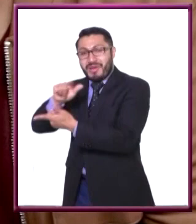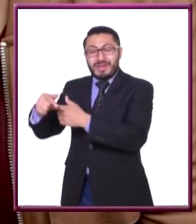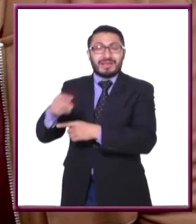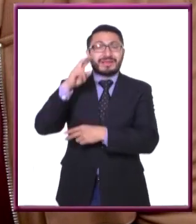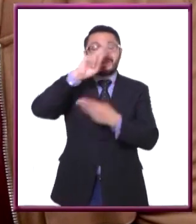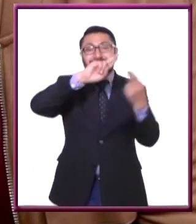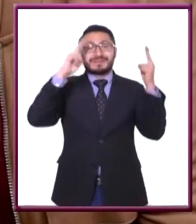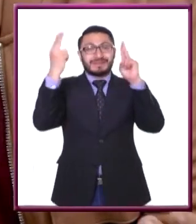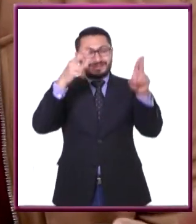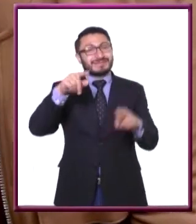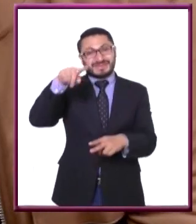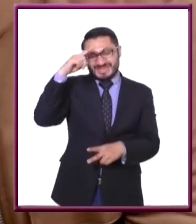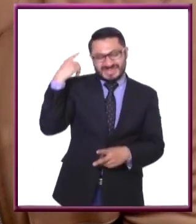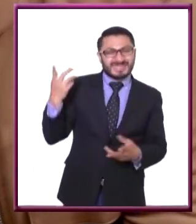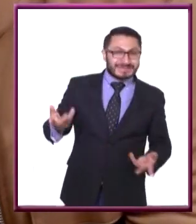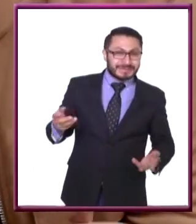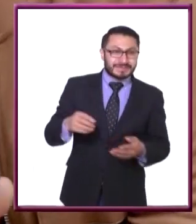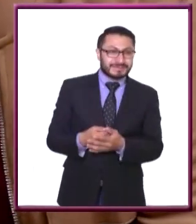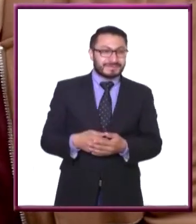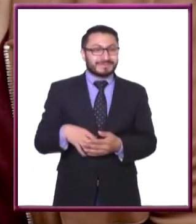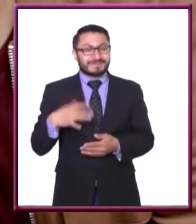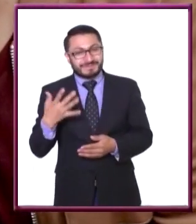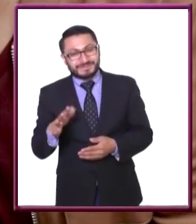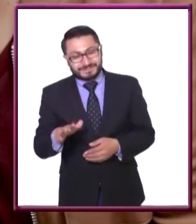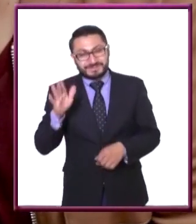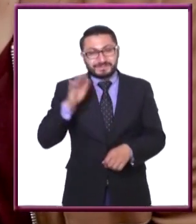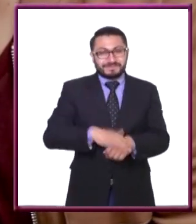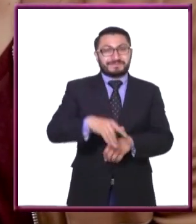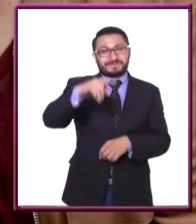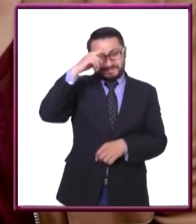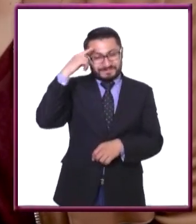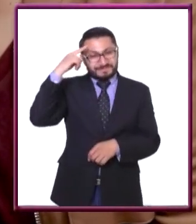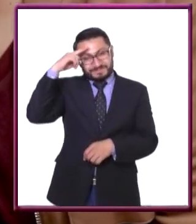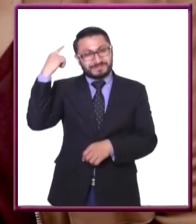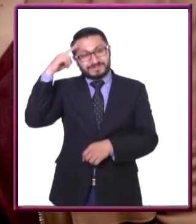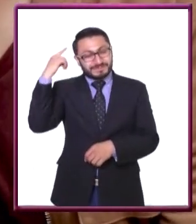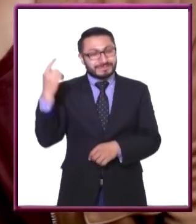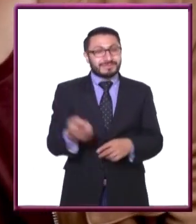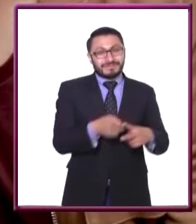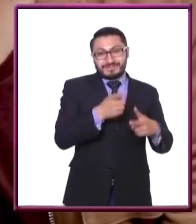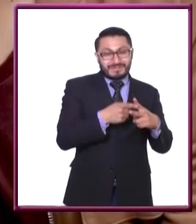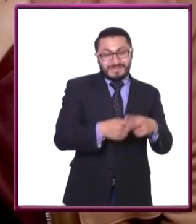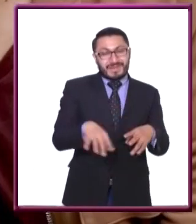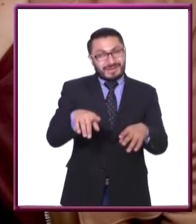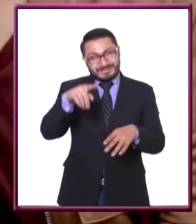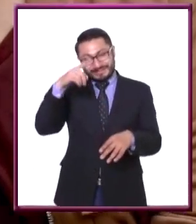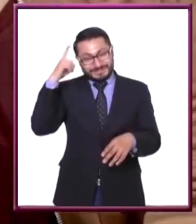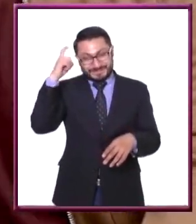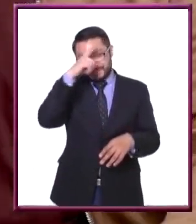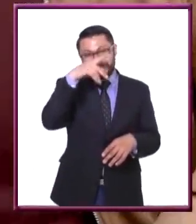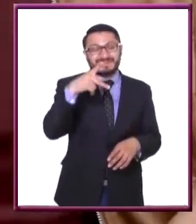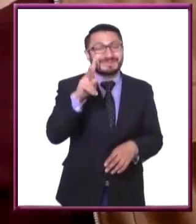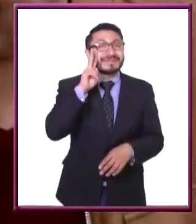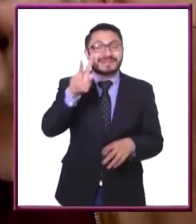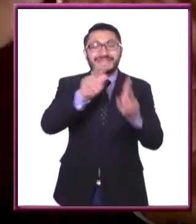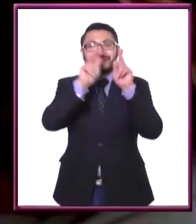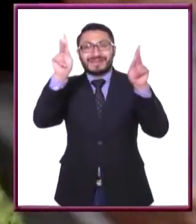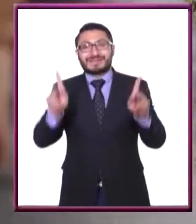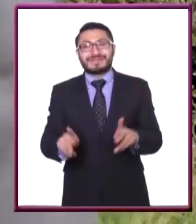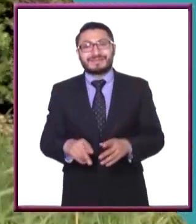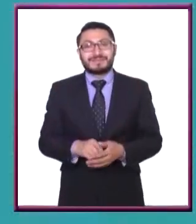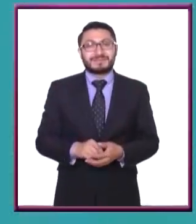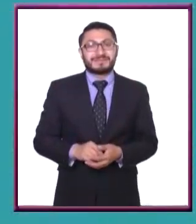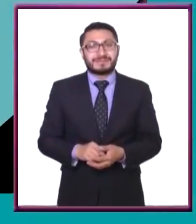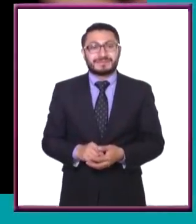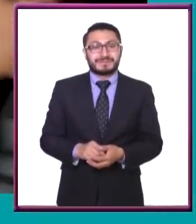universo observable. ¿Sencillo? Pues suena más sencillo que usar el número de Avogadro y el peso atómico. Pero vayamos al pizarrón. Muy